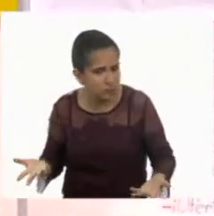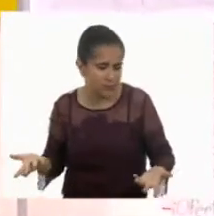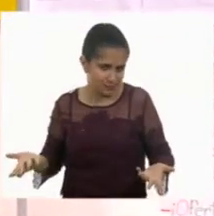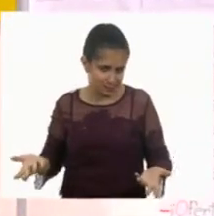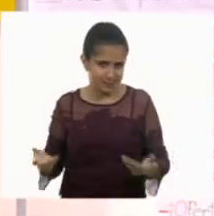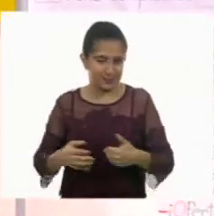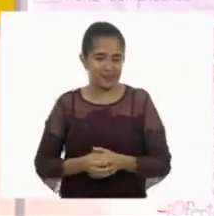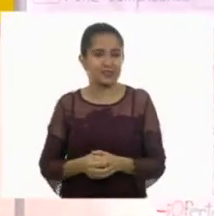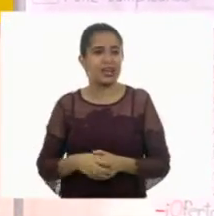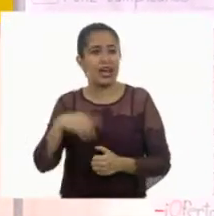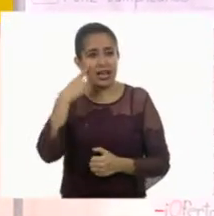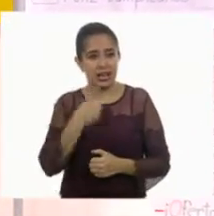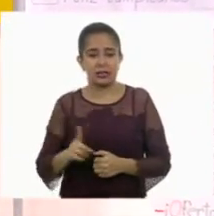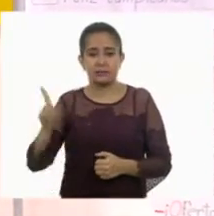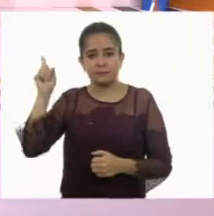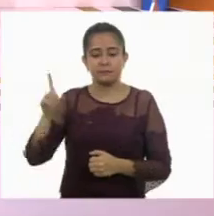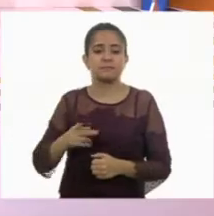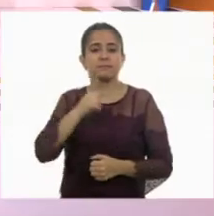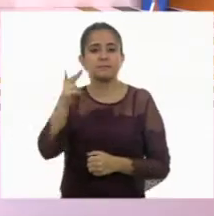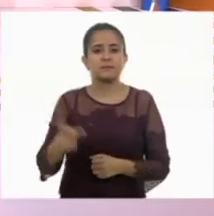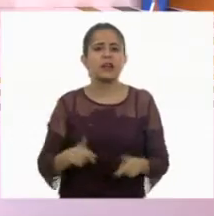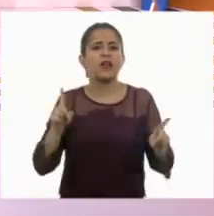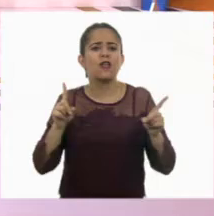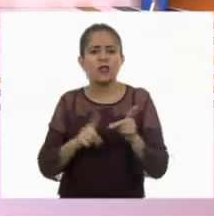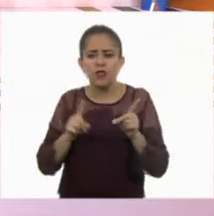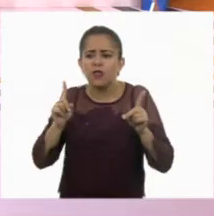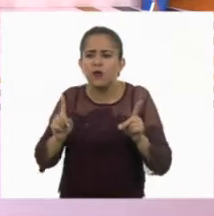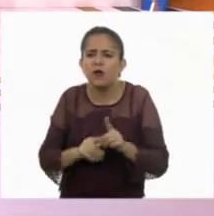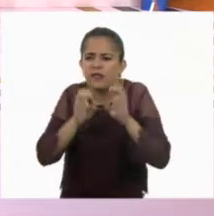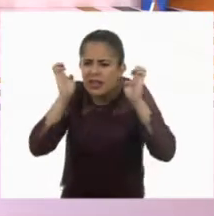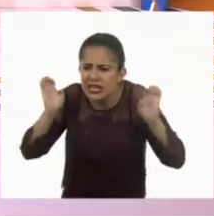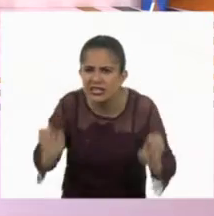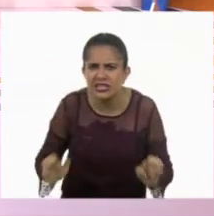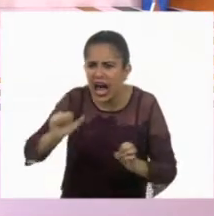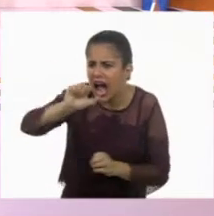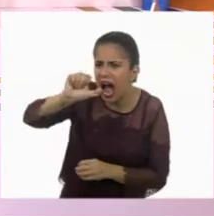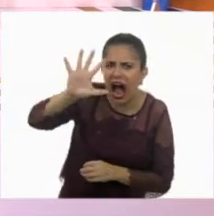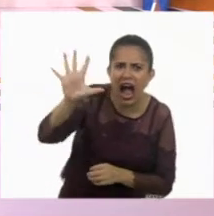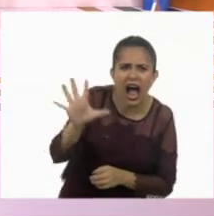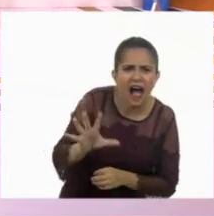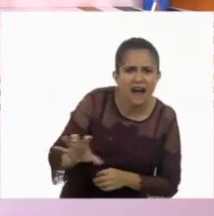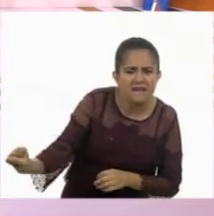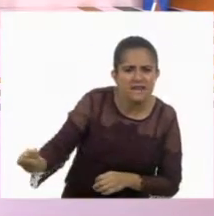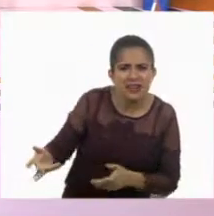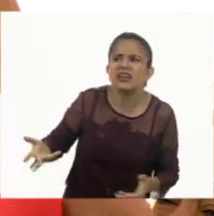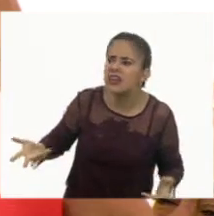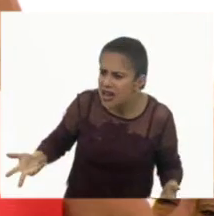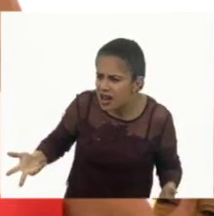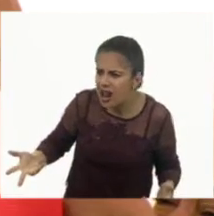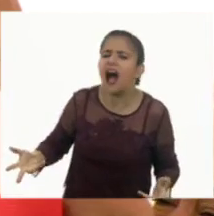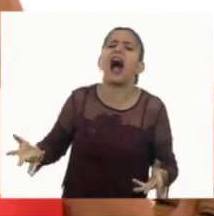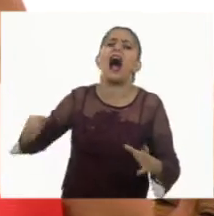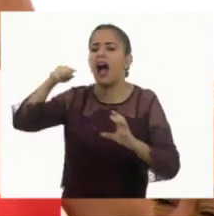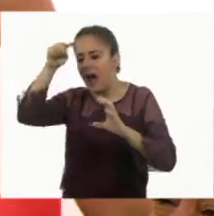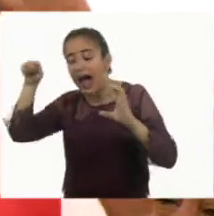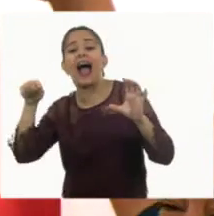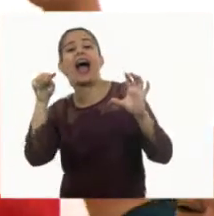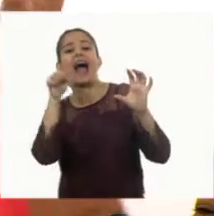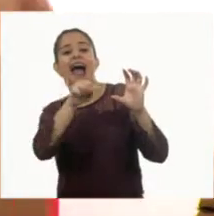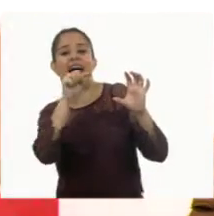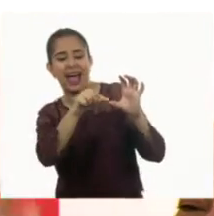aquí puedo hacer la pregunta de ¿dónde está África? Ah, ahí tuvimos